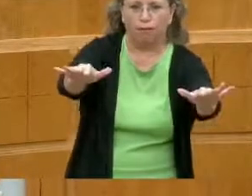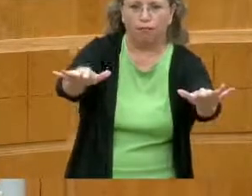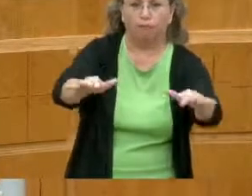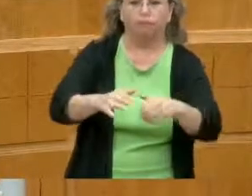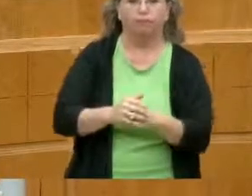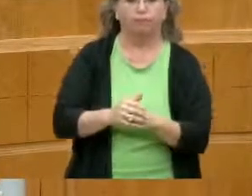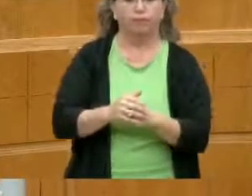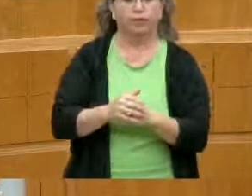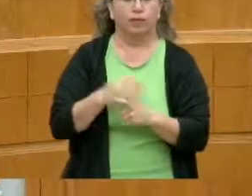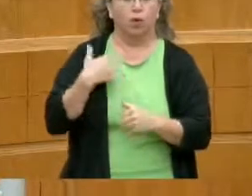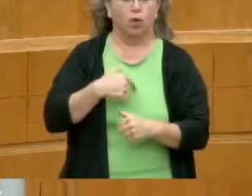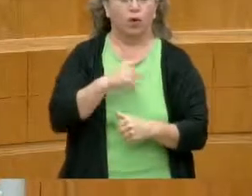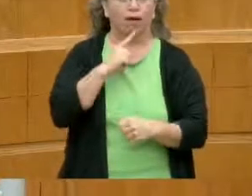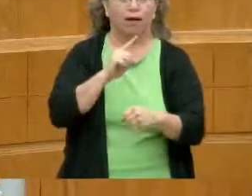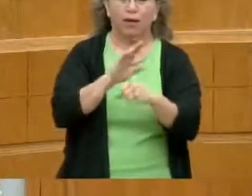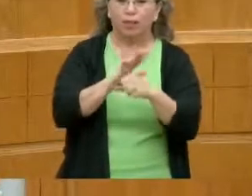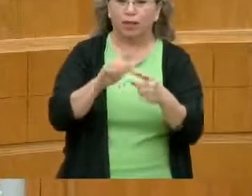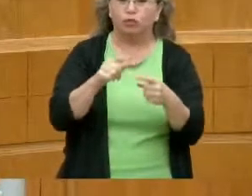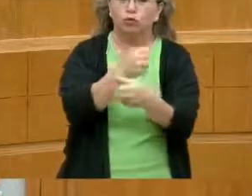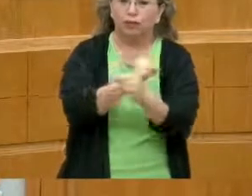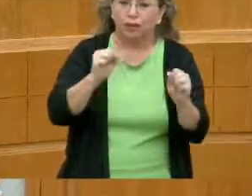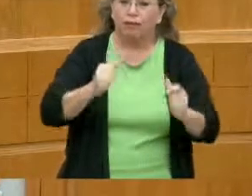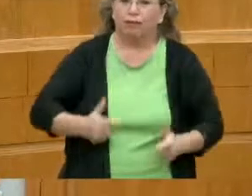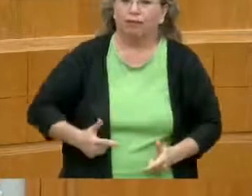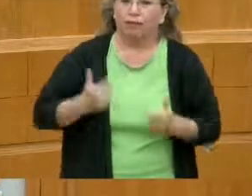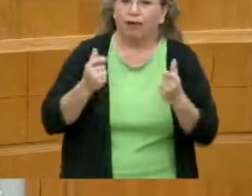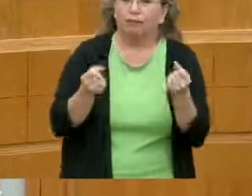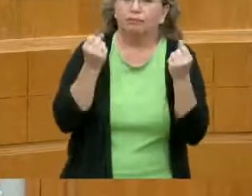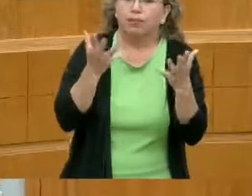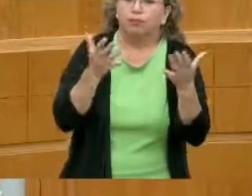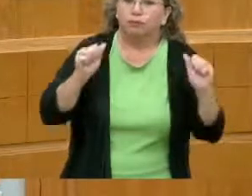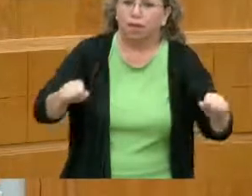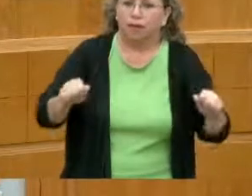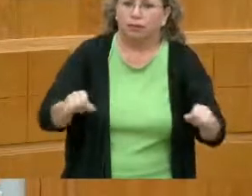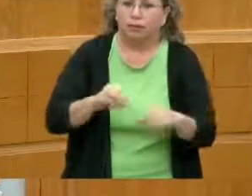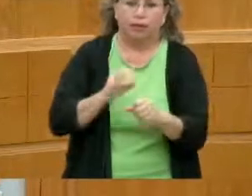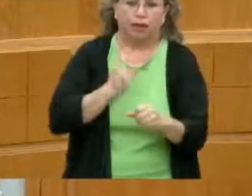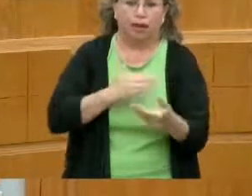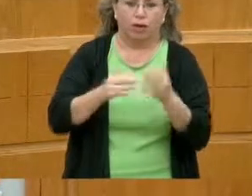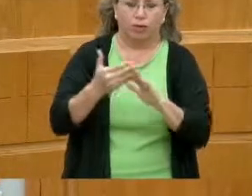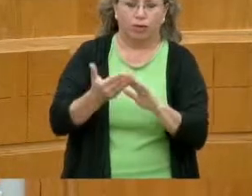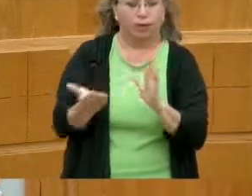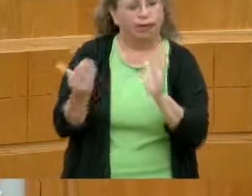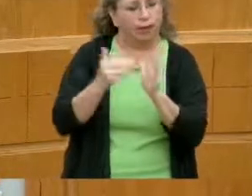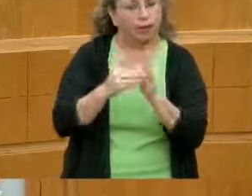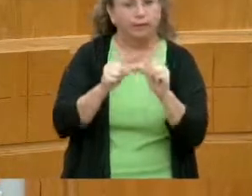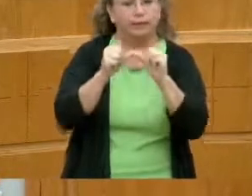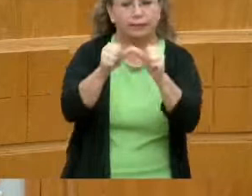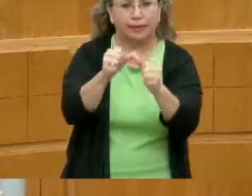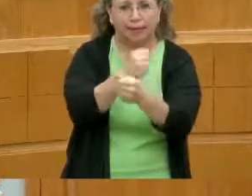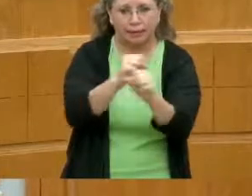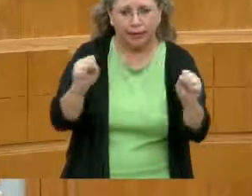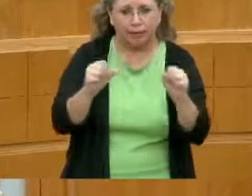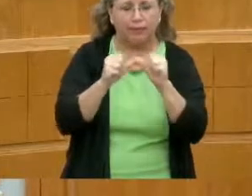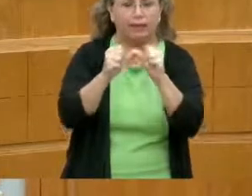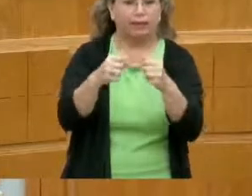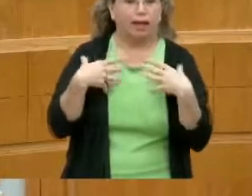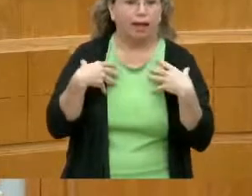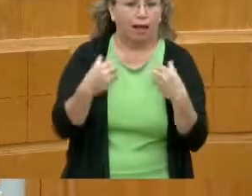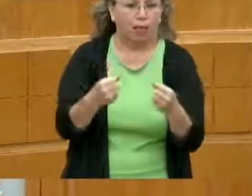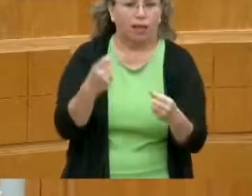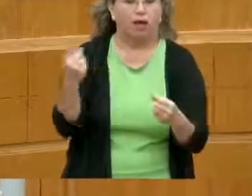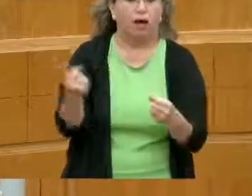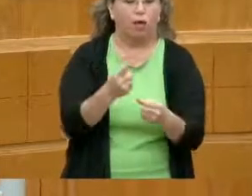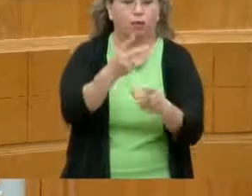is committed to saving as many lives as possible in our community. Again, stay safe, stay healthy, and always